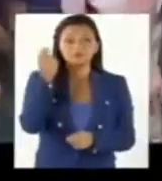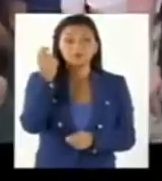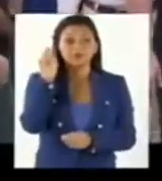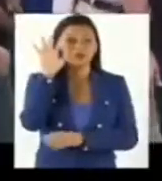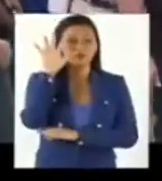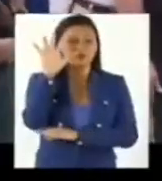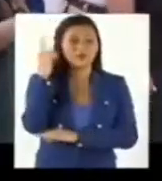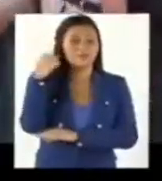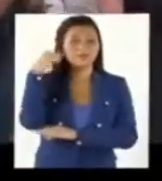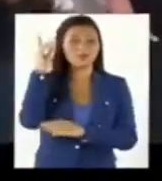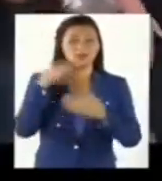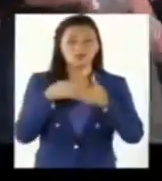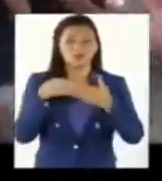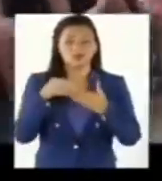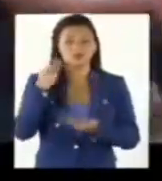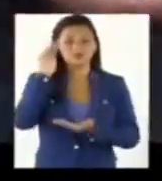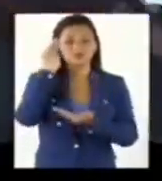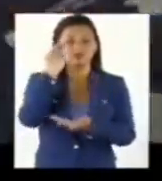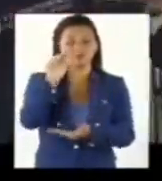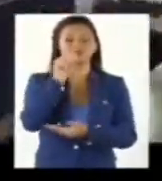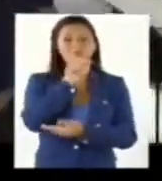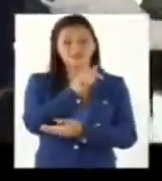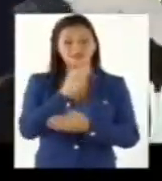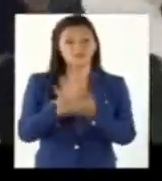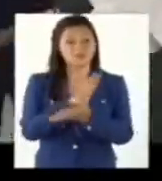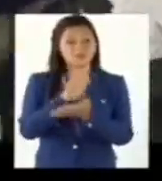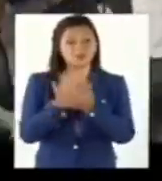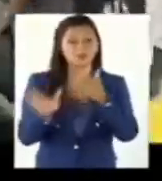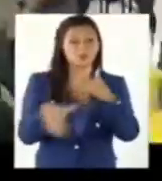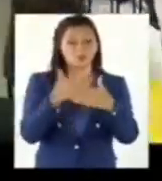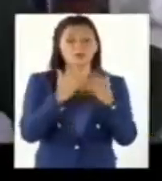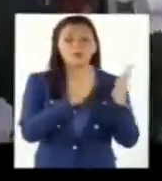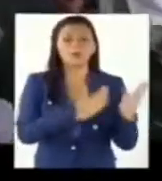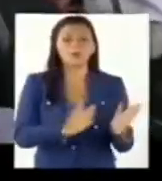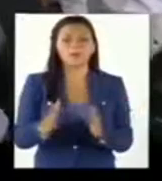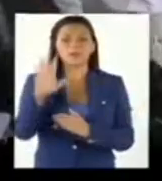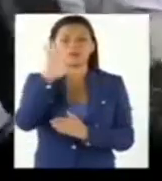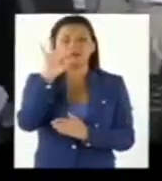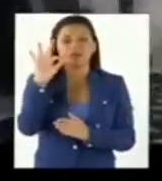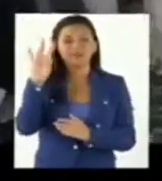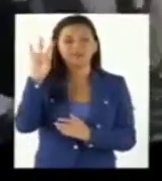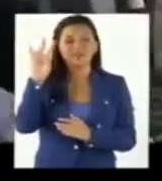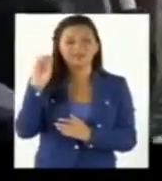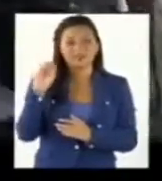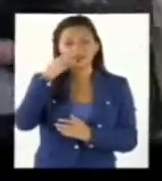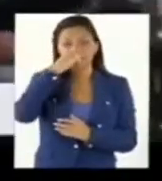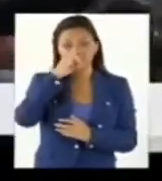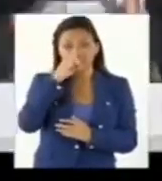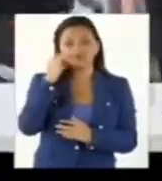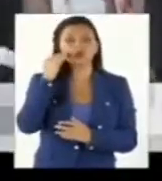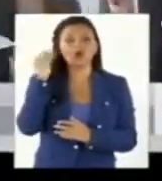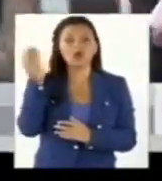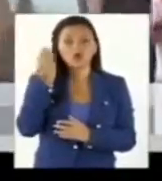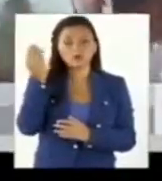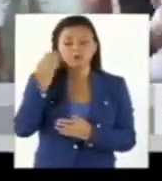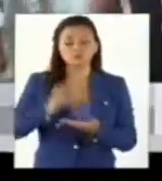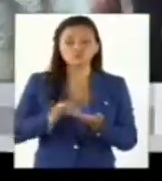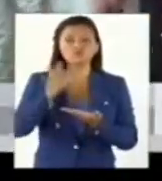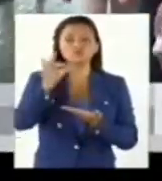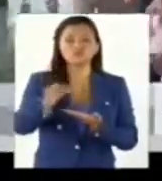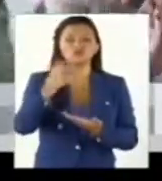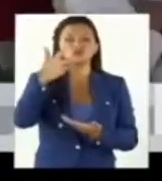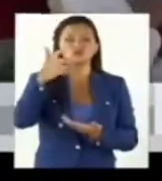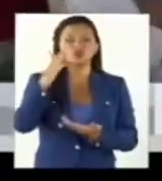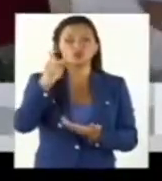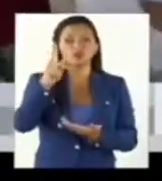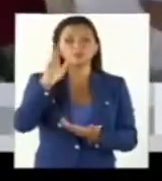más de 5 millones de dólares, la flamante unidad educativa preparará a 570 niñas, niños y jóvenes de la